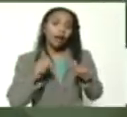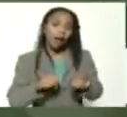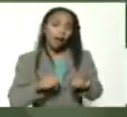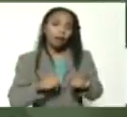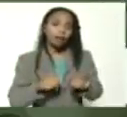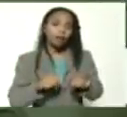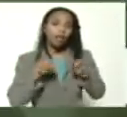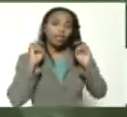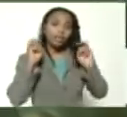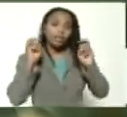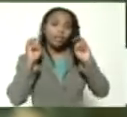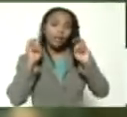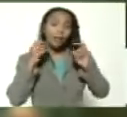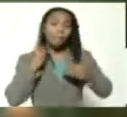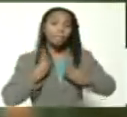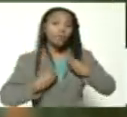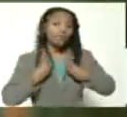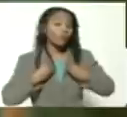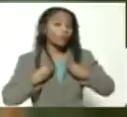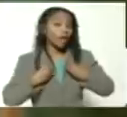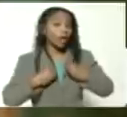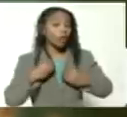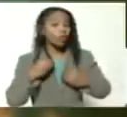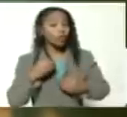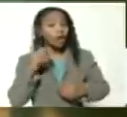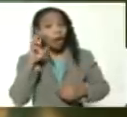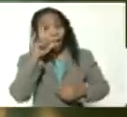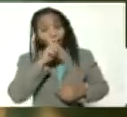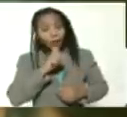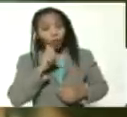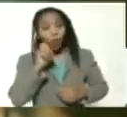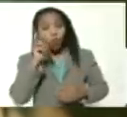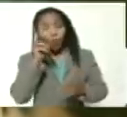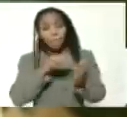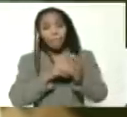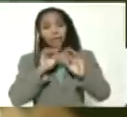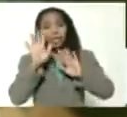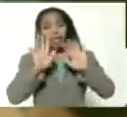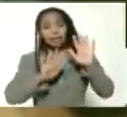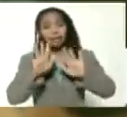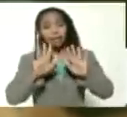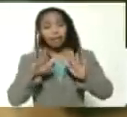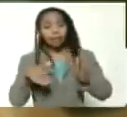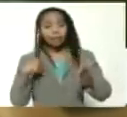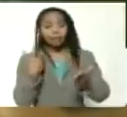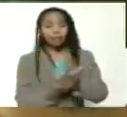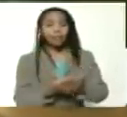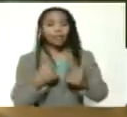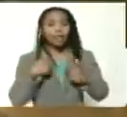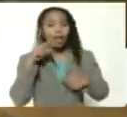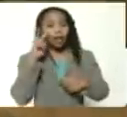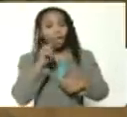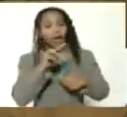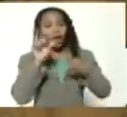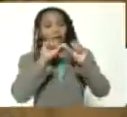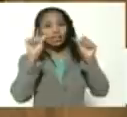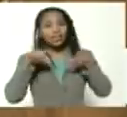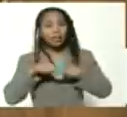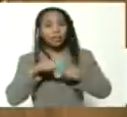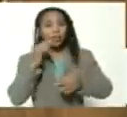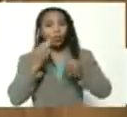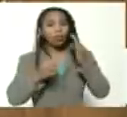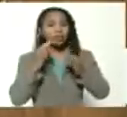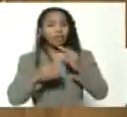un tema que ha sido preocupación durante los años 2015 en adelante tiene que ver con el sistema de justicia. Hemos hecho